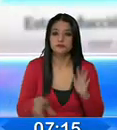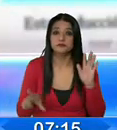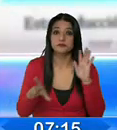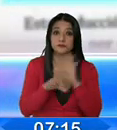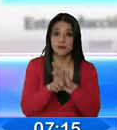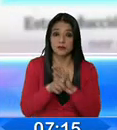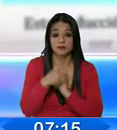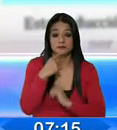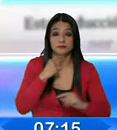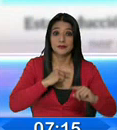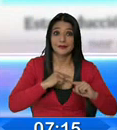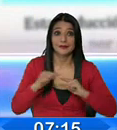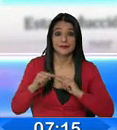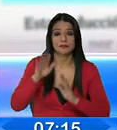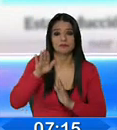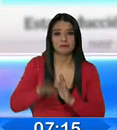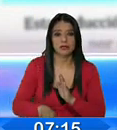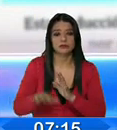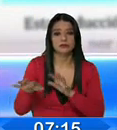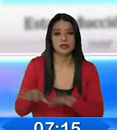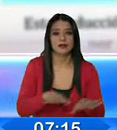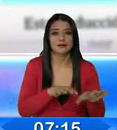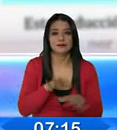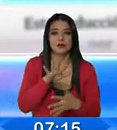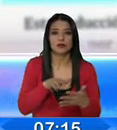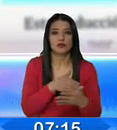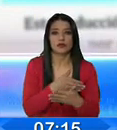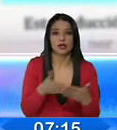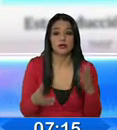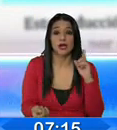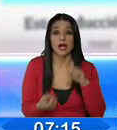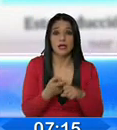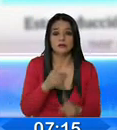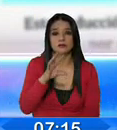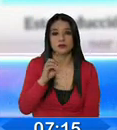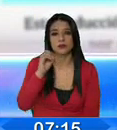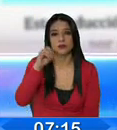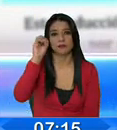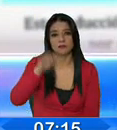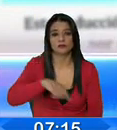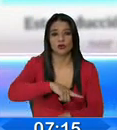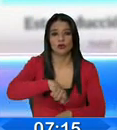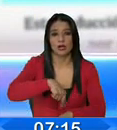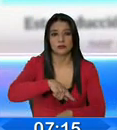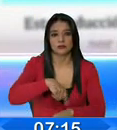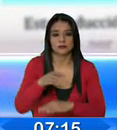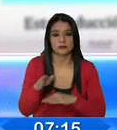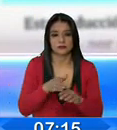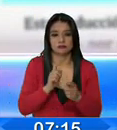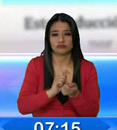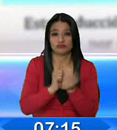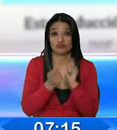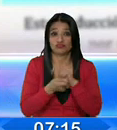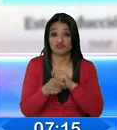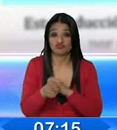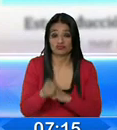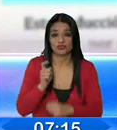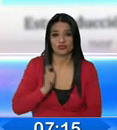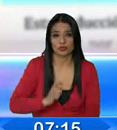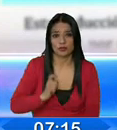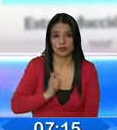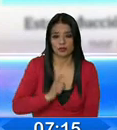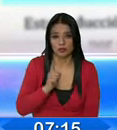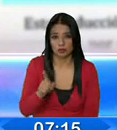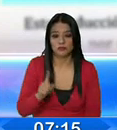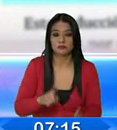permite al empleador reducir la jornada laboral hasta un 50%, modificándose a su vez el sueldo y